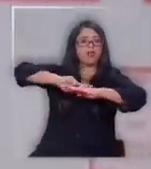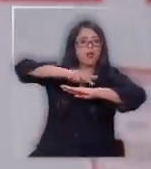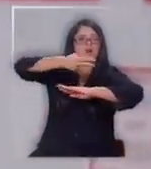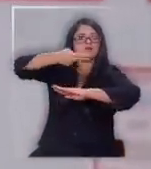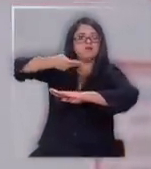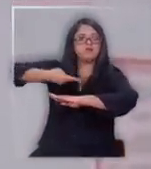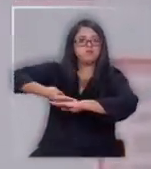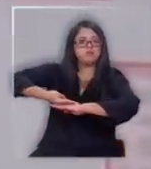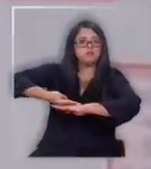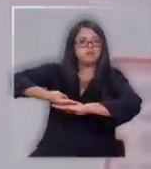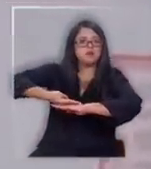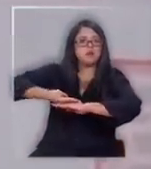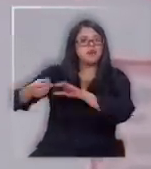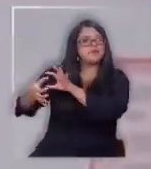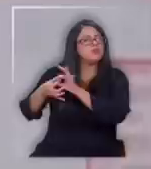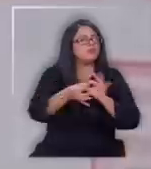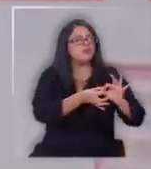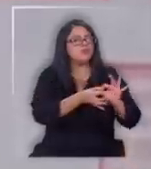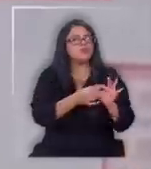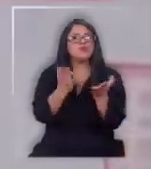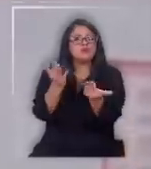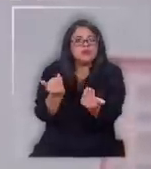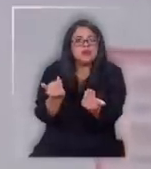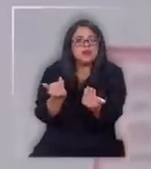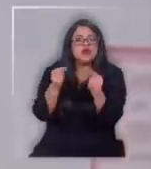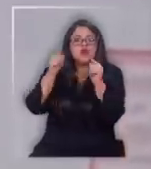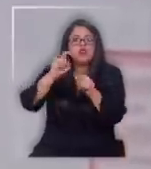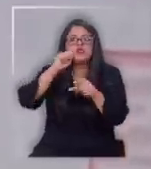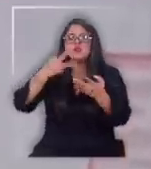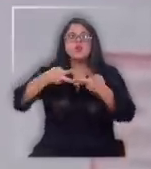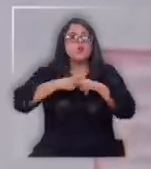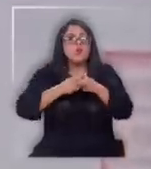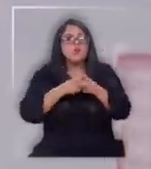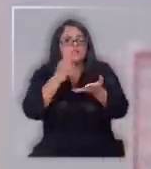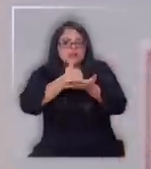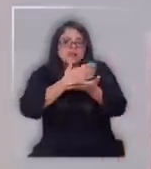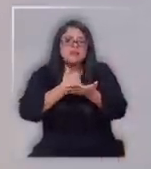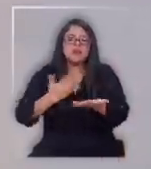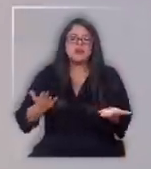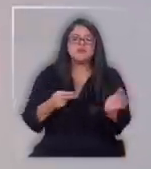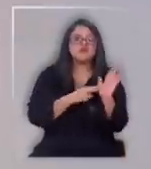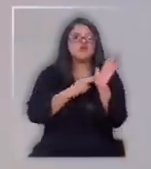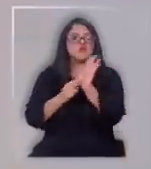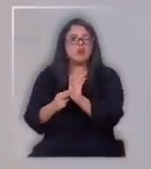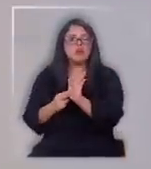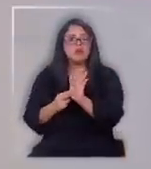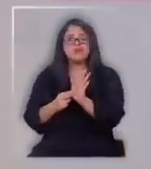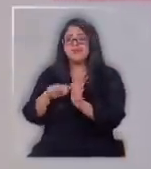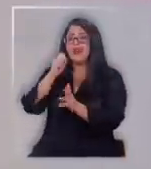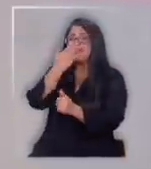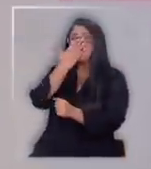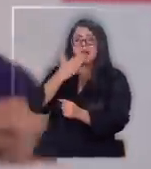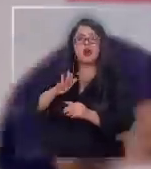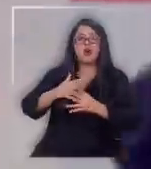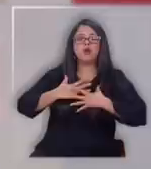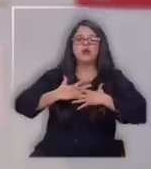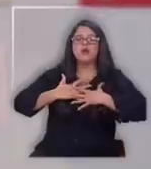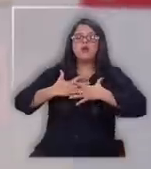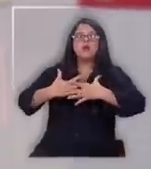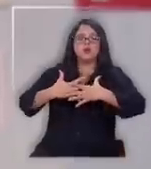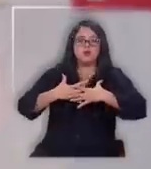se hizo por necesidad. Es una técnica que se demuestra ha mejorado la función